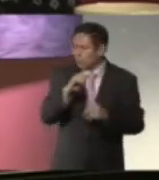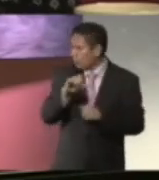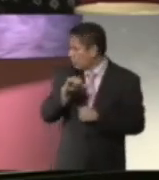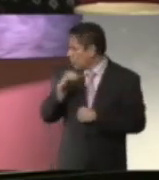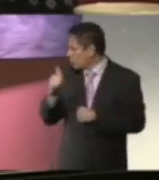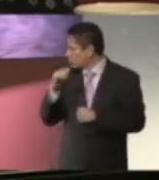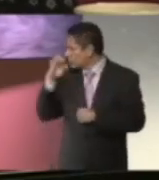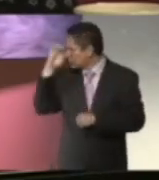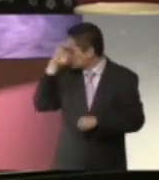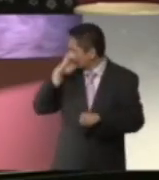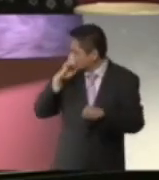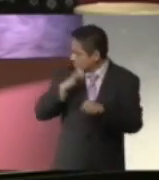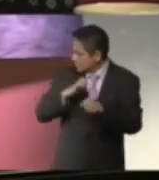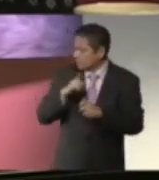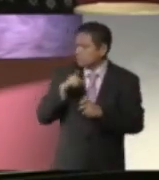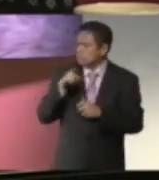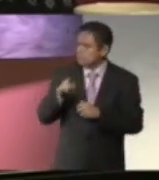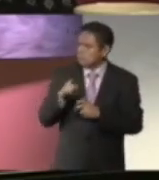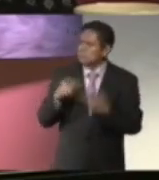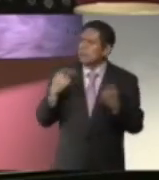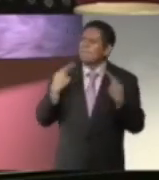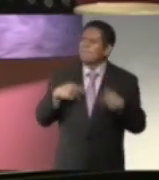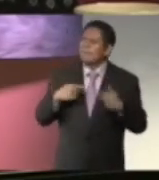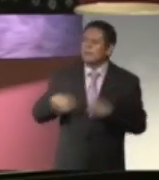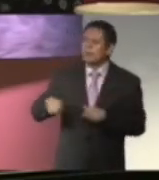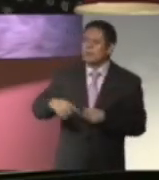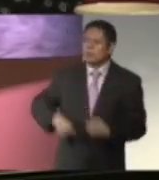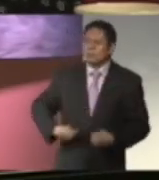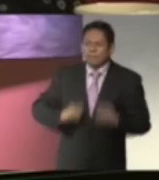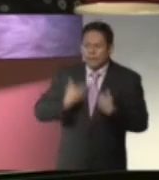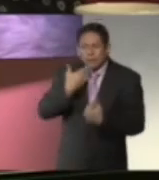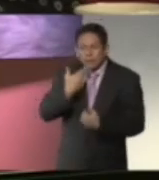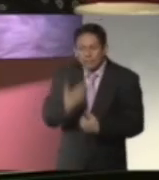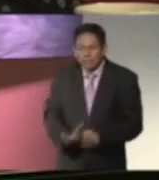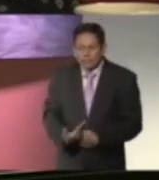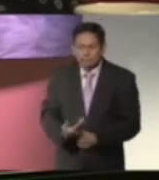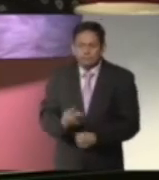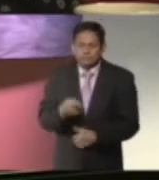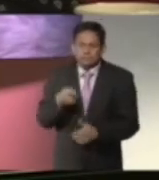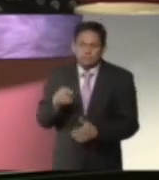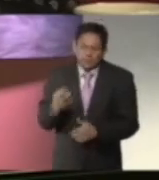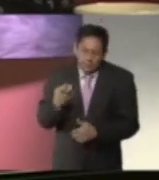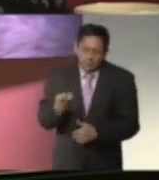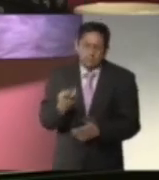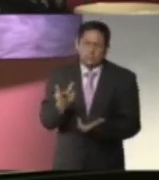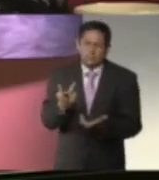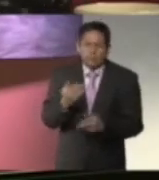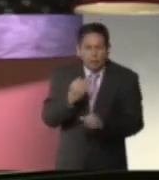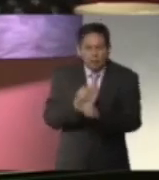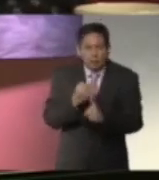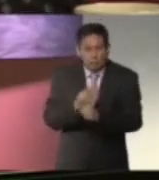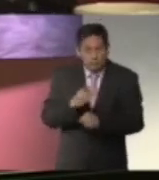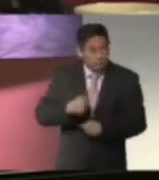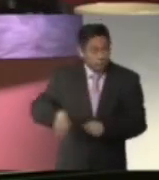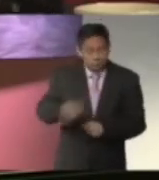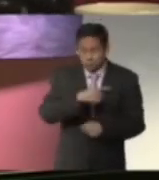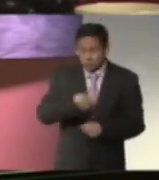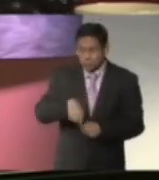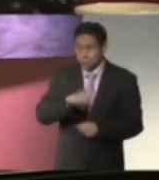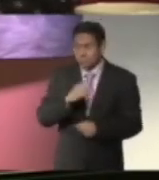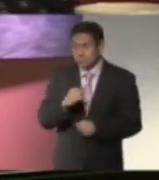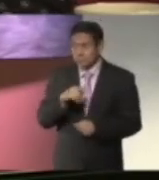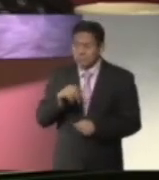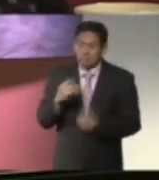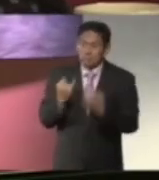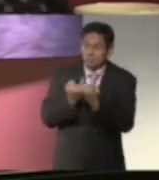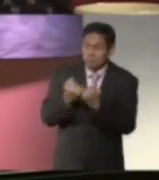que tienen que ver, ¿sí?, con el bienestar de las personas y que pues no nada más son estas que estamos ahorita representando aquí, ¿no?